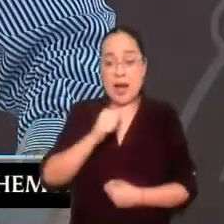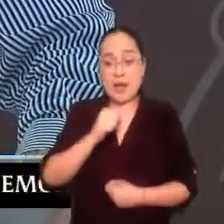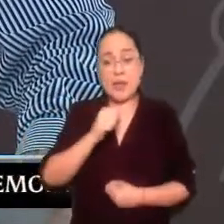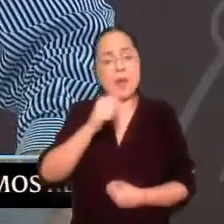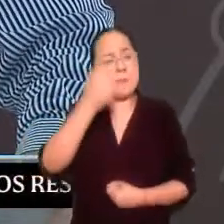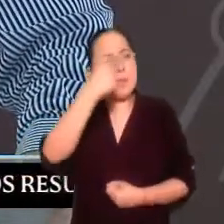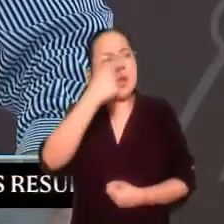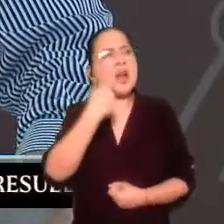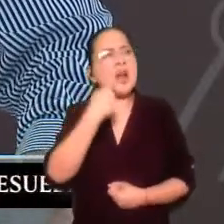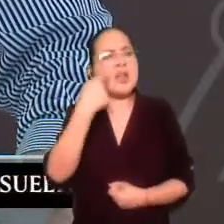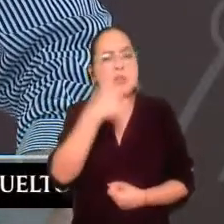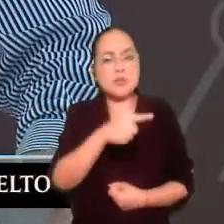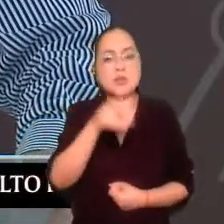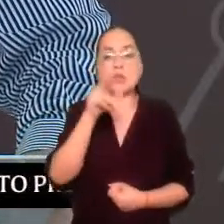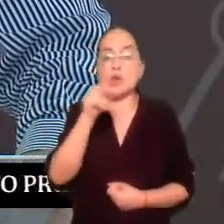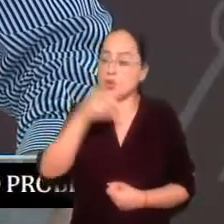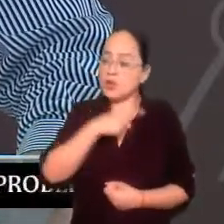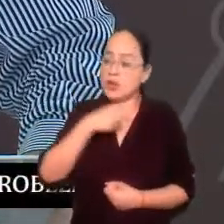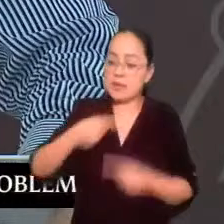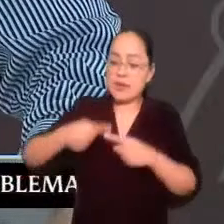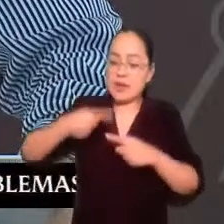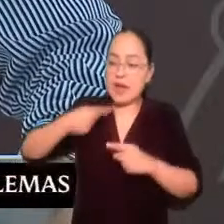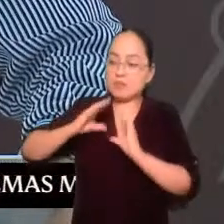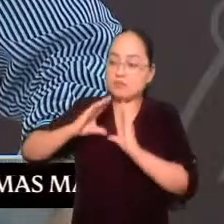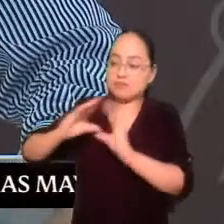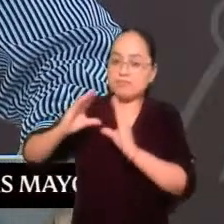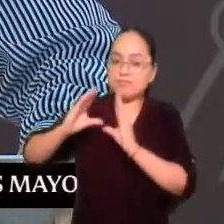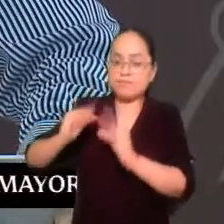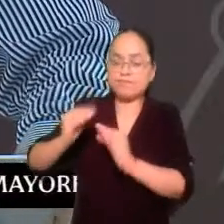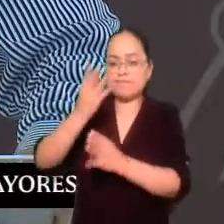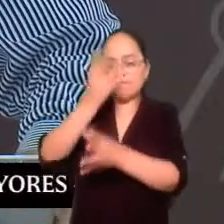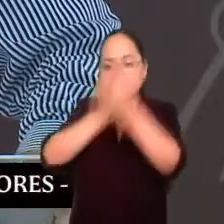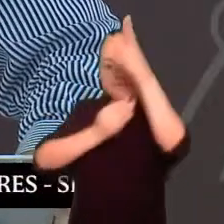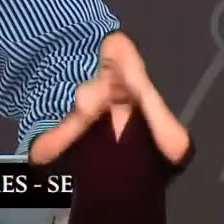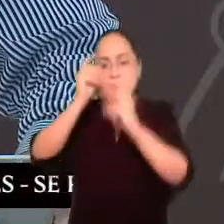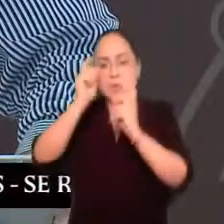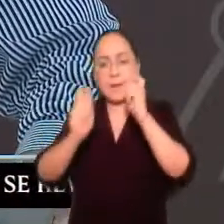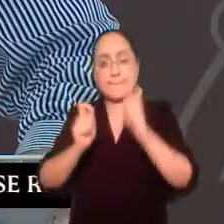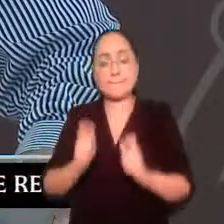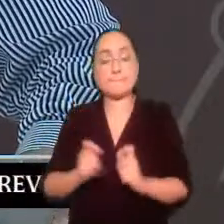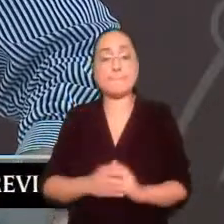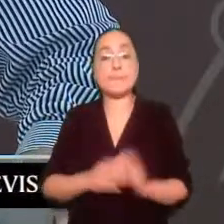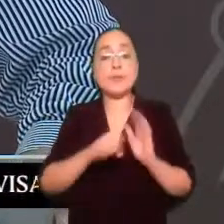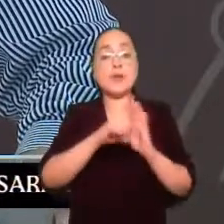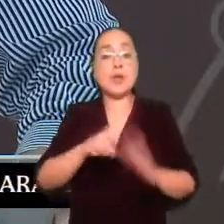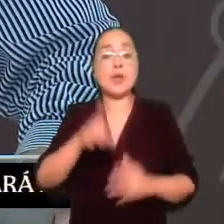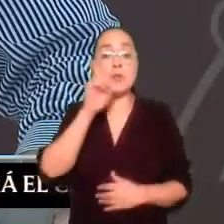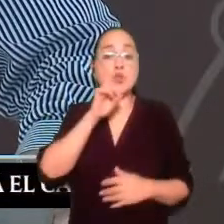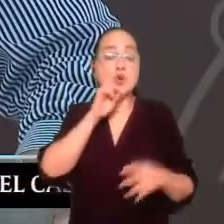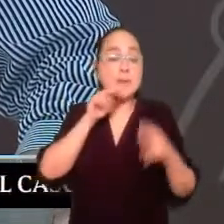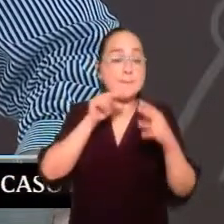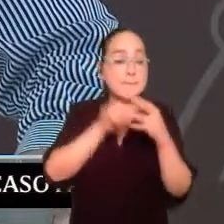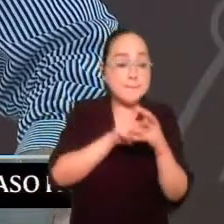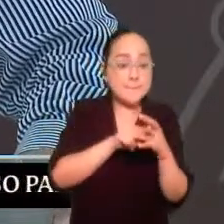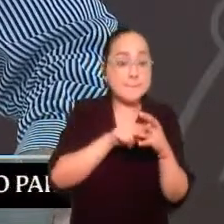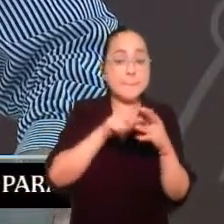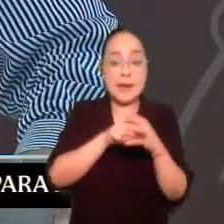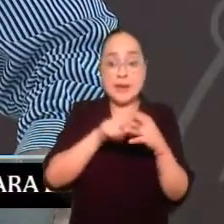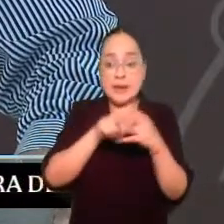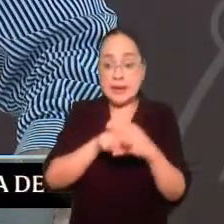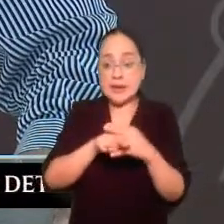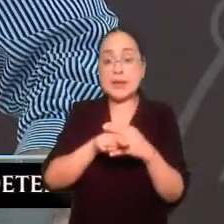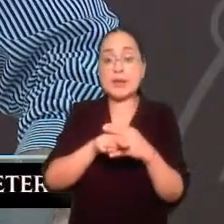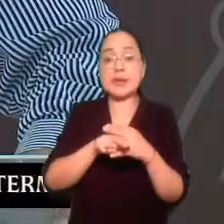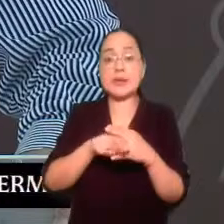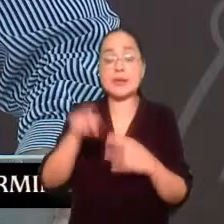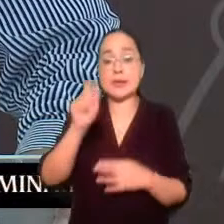cultura. Entonces, el feminicidio vamos a